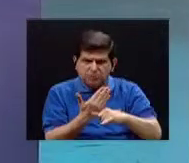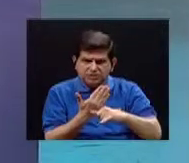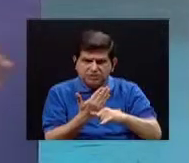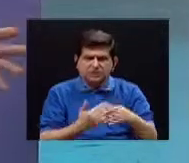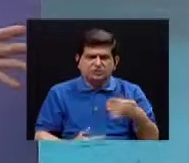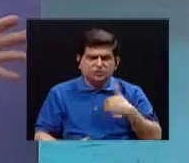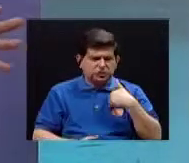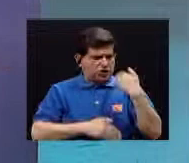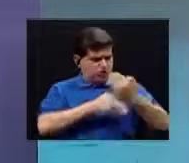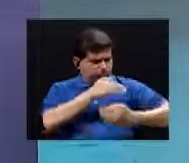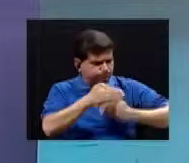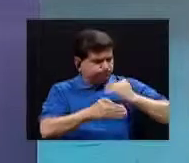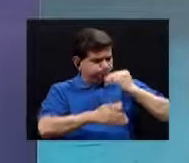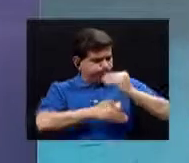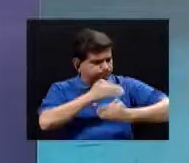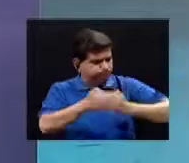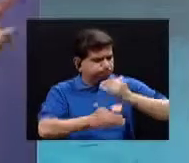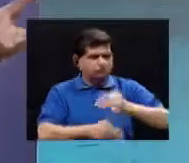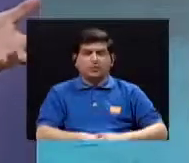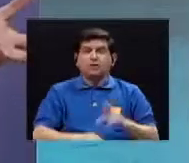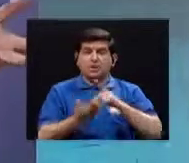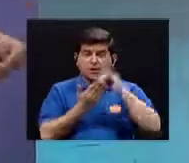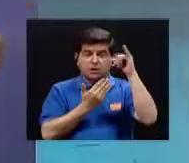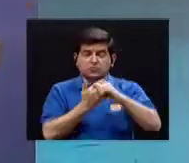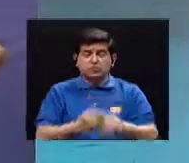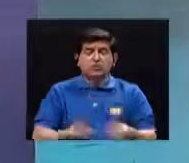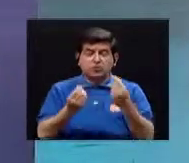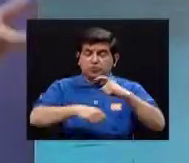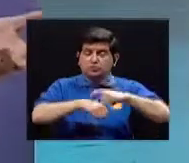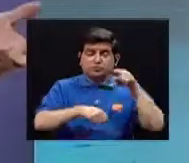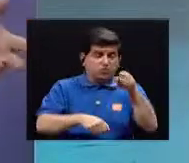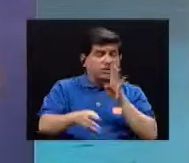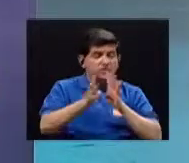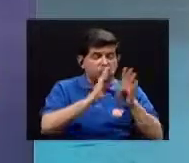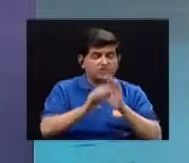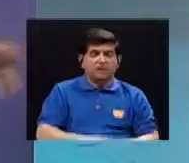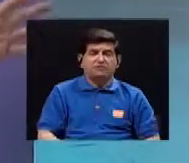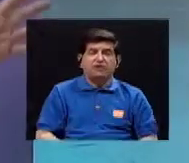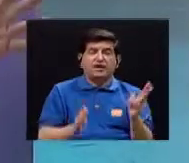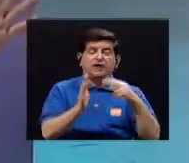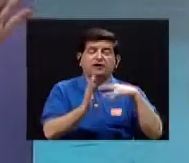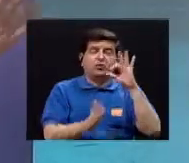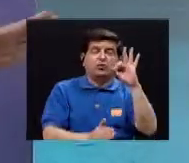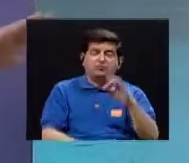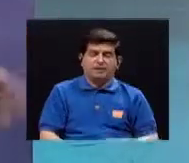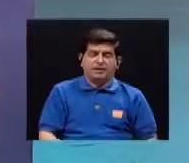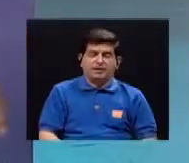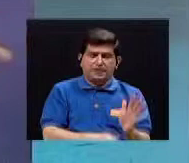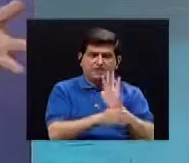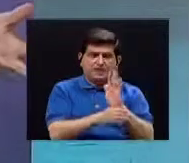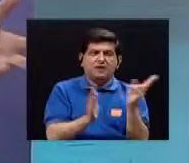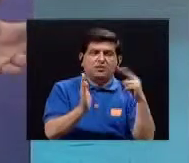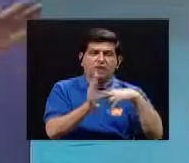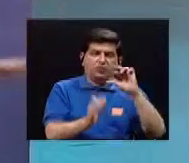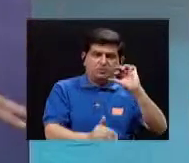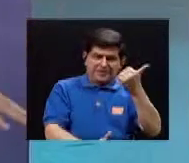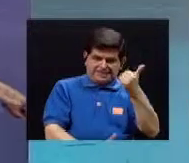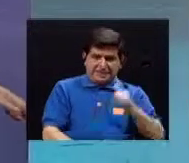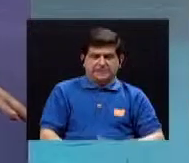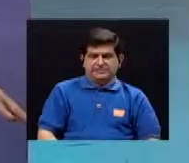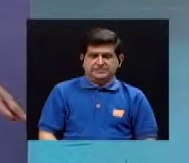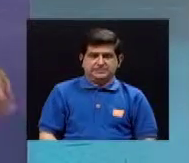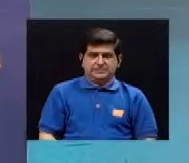entra así como en marcha y ha sido un proyecto largo porque donde yo empecé a hablar con ellos fue en el 2009 para hacer la película en el